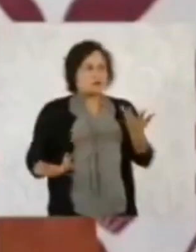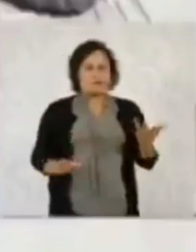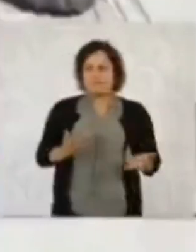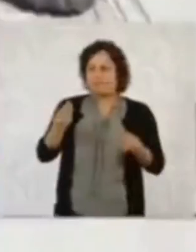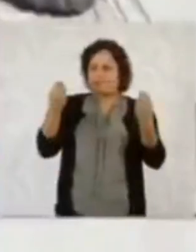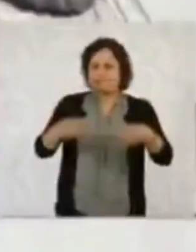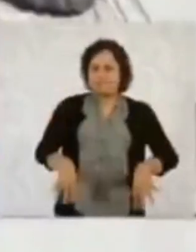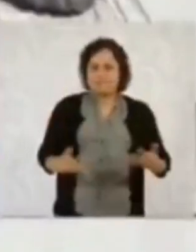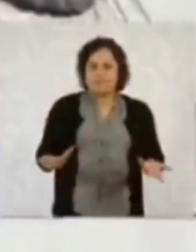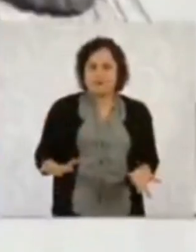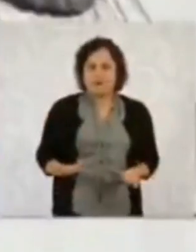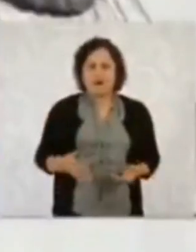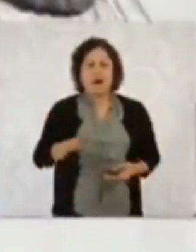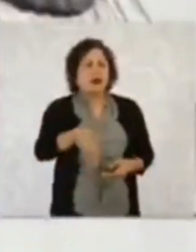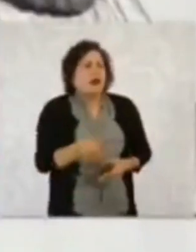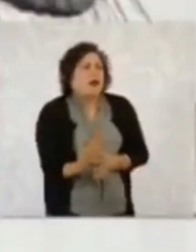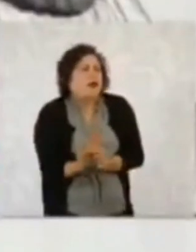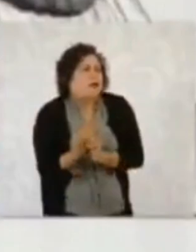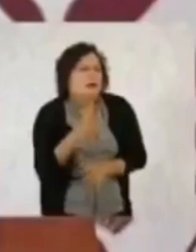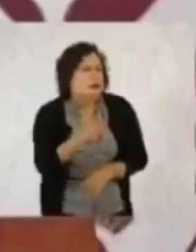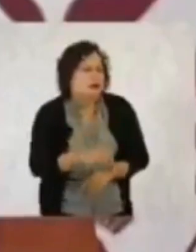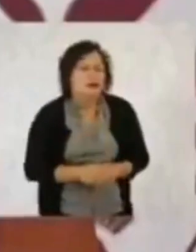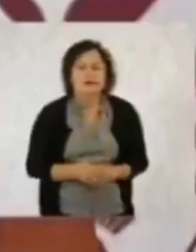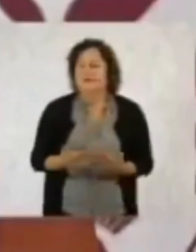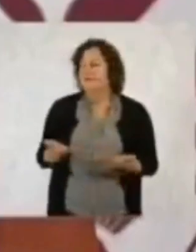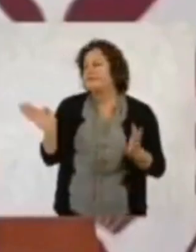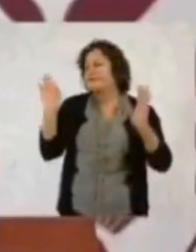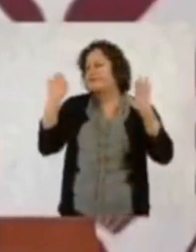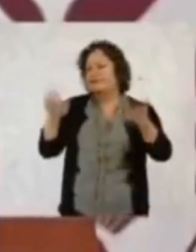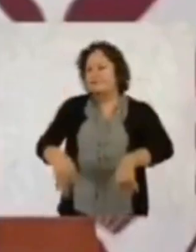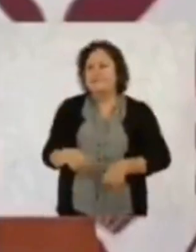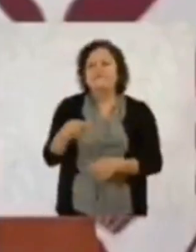ahora, riesgo. Pues sí, pero es como